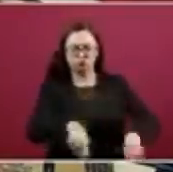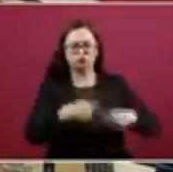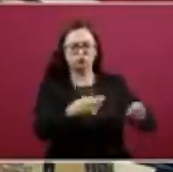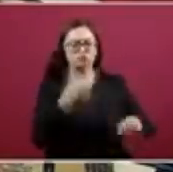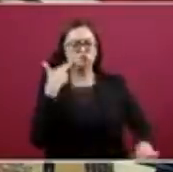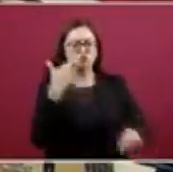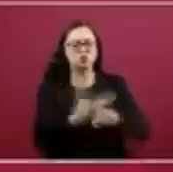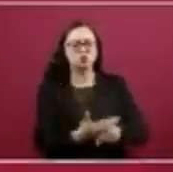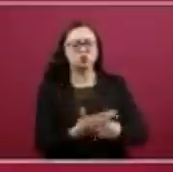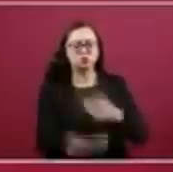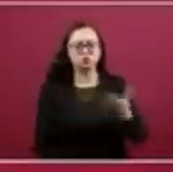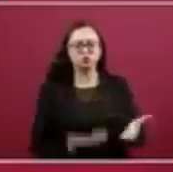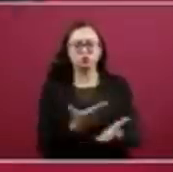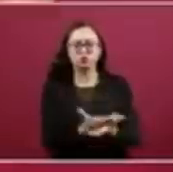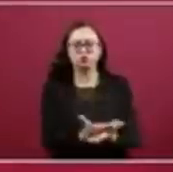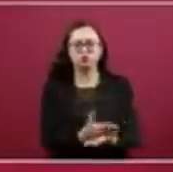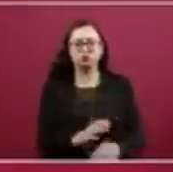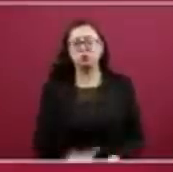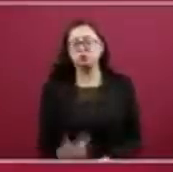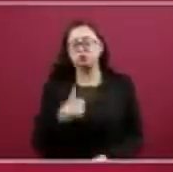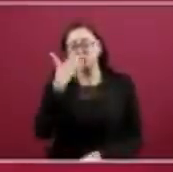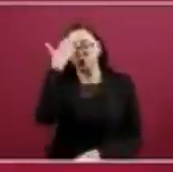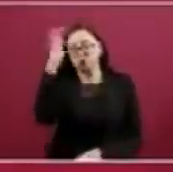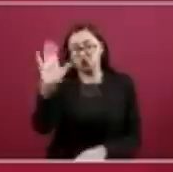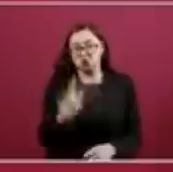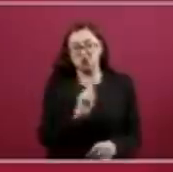que él iba a ser propuesto, que ni los conozco,